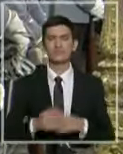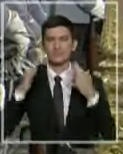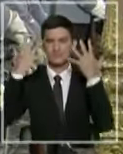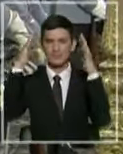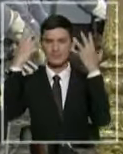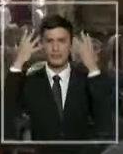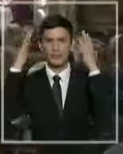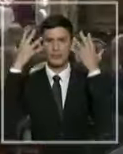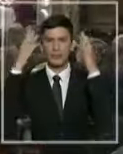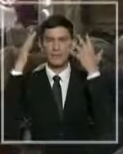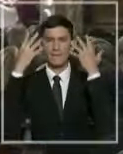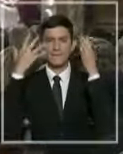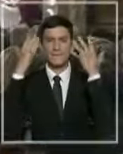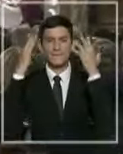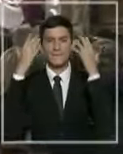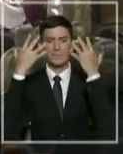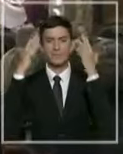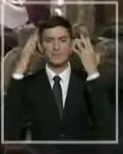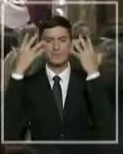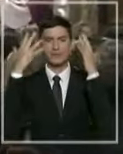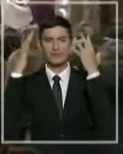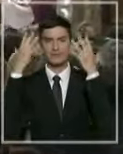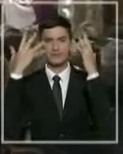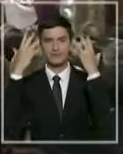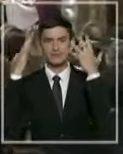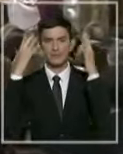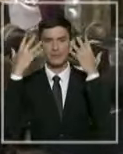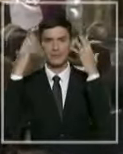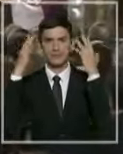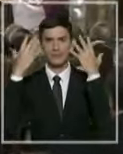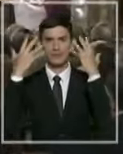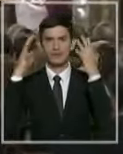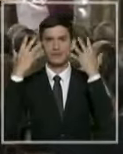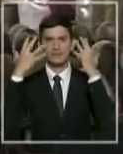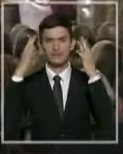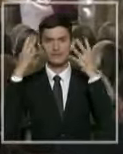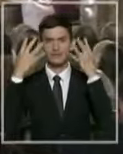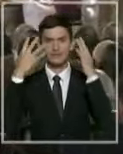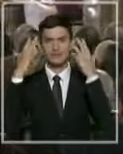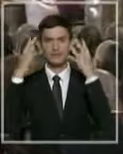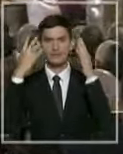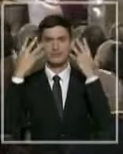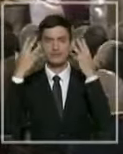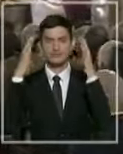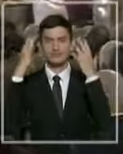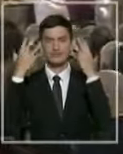León, el nieto mayor del expresidente Sebastián Piñera, de 14 nietos en total.